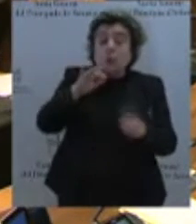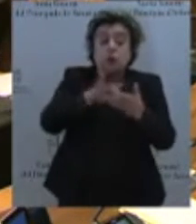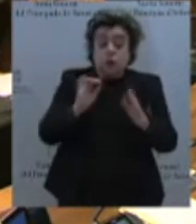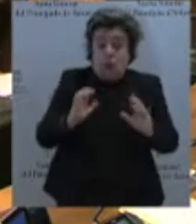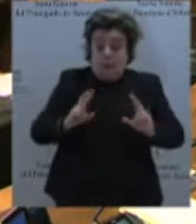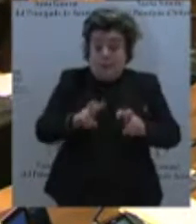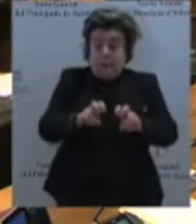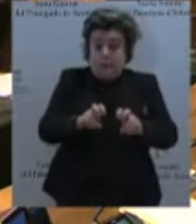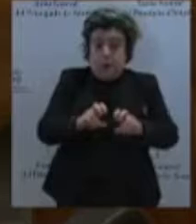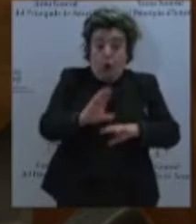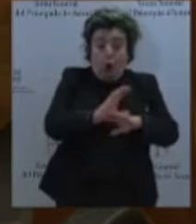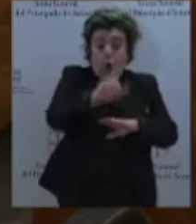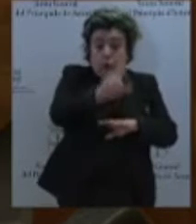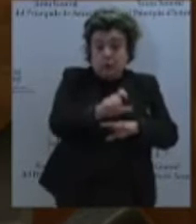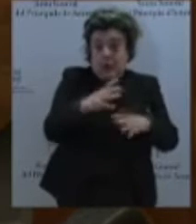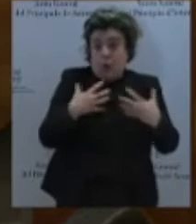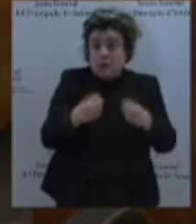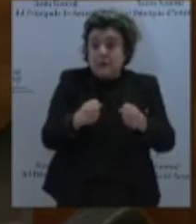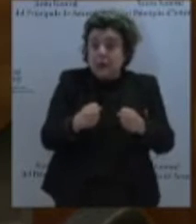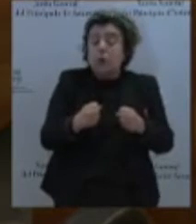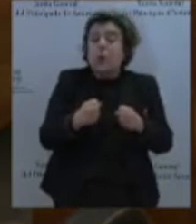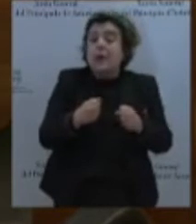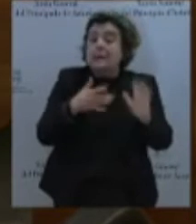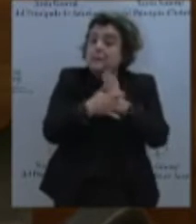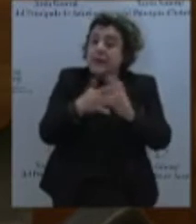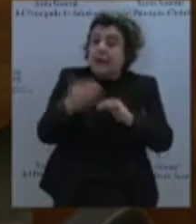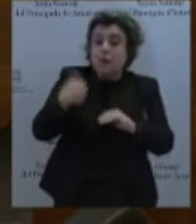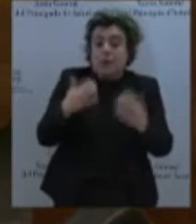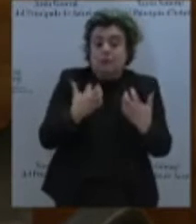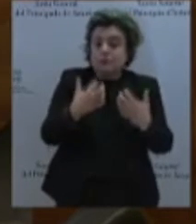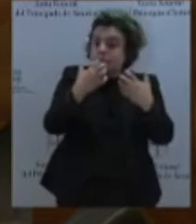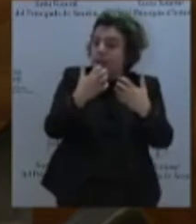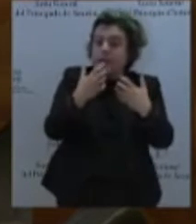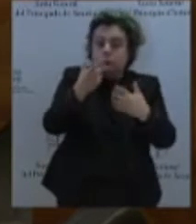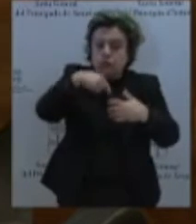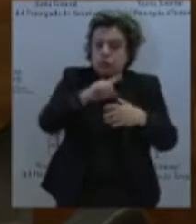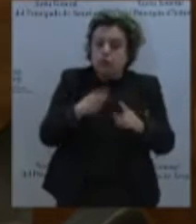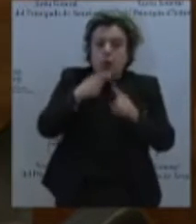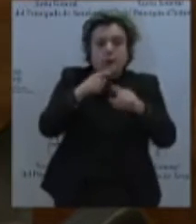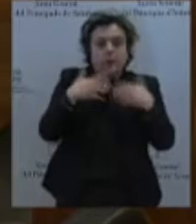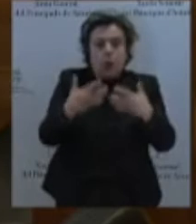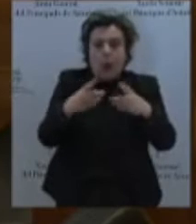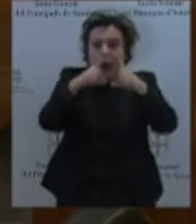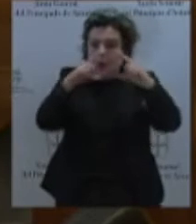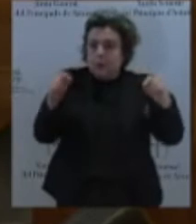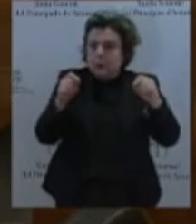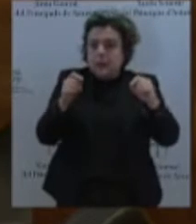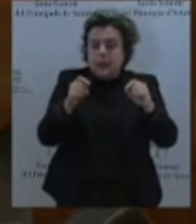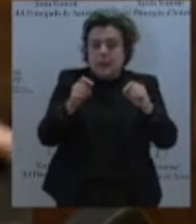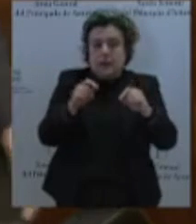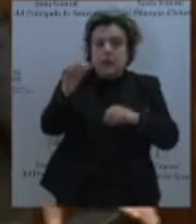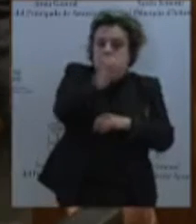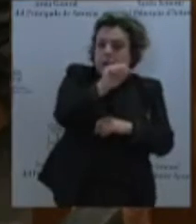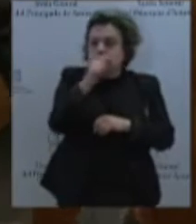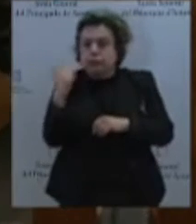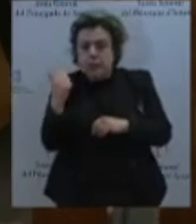nuestro propósito es reforzar todas las áreas sanitarias desde la perspectiva del personal y, sobre todo, de los equipamientos. Hace poco estábamos, por ejemplo, en el